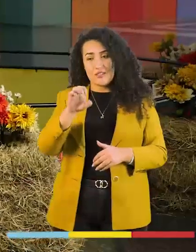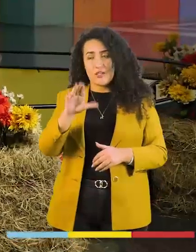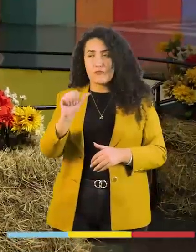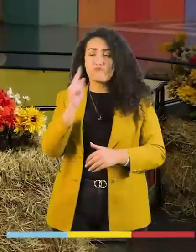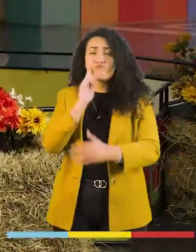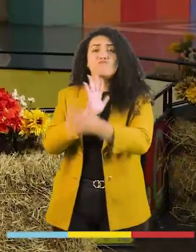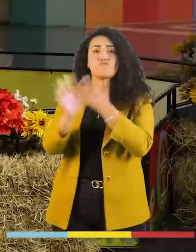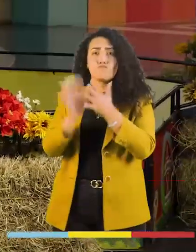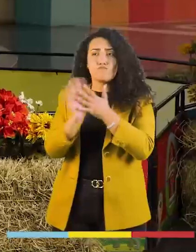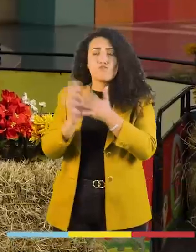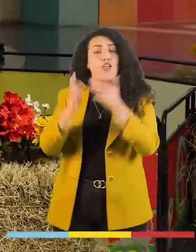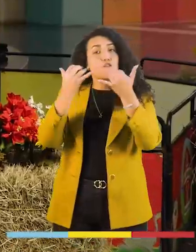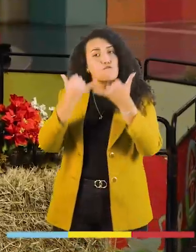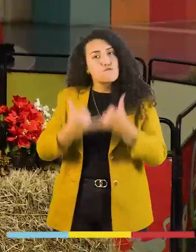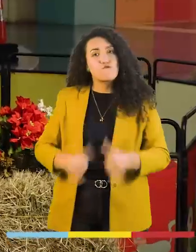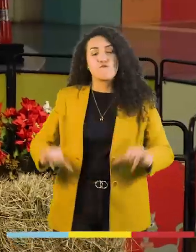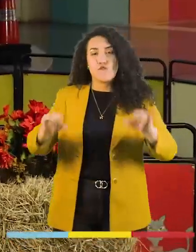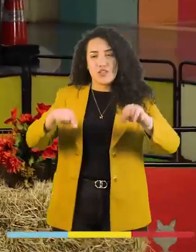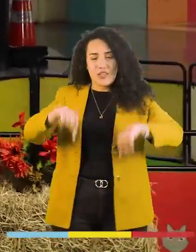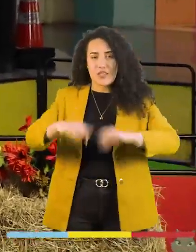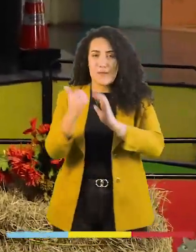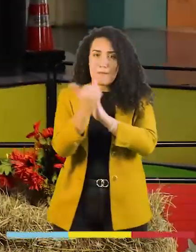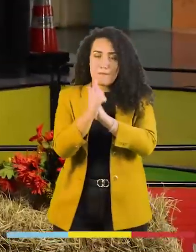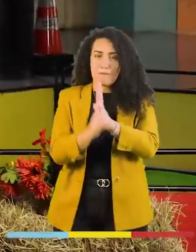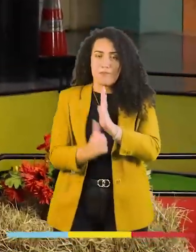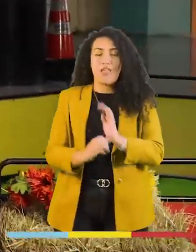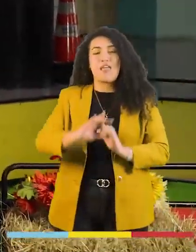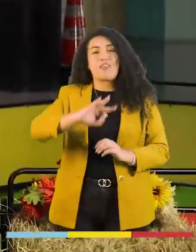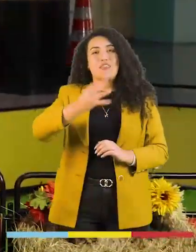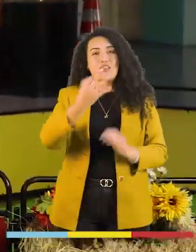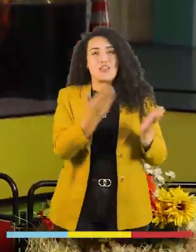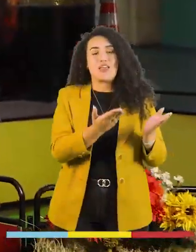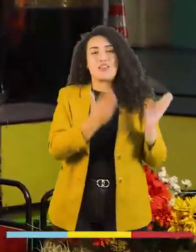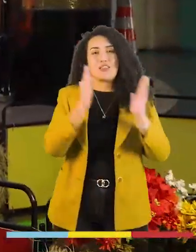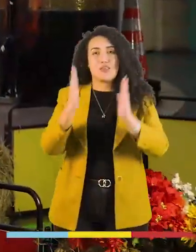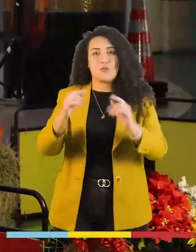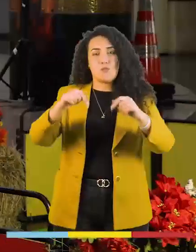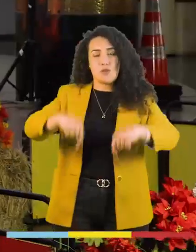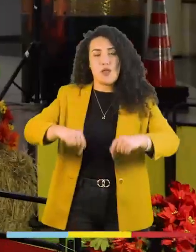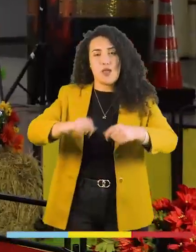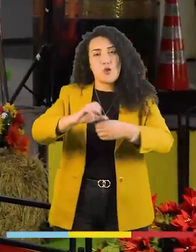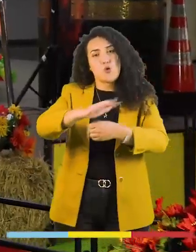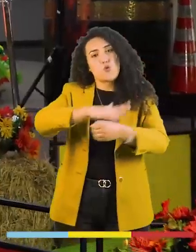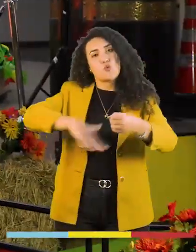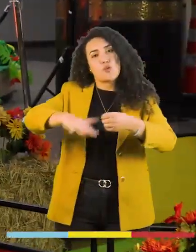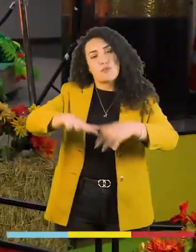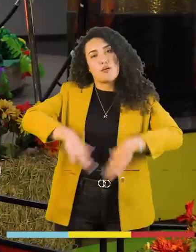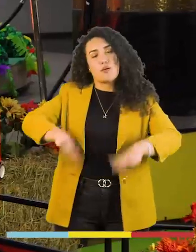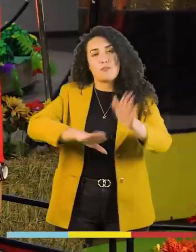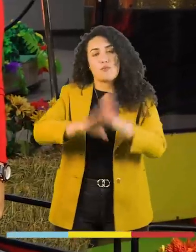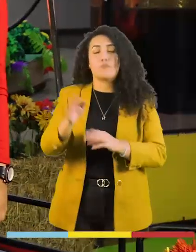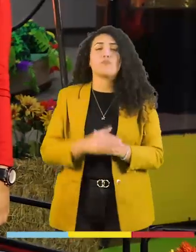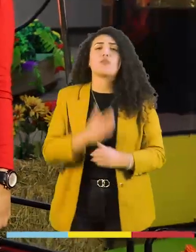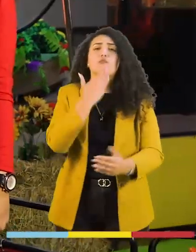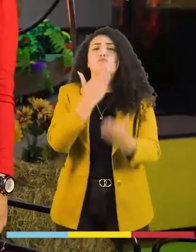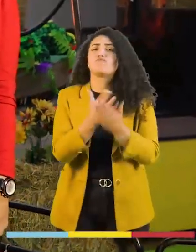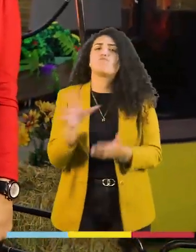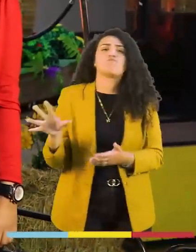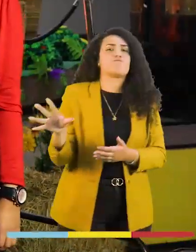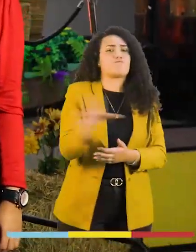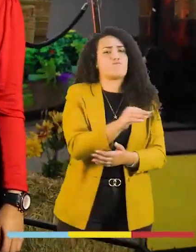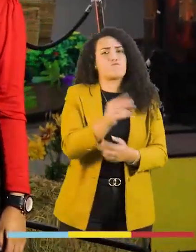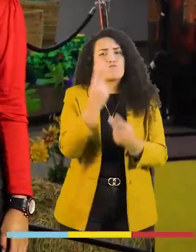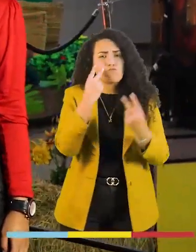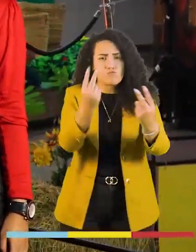Jessica, y hemos llegado así al final de este último capítulo de la tercera temporada de Cundinamarca, Región que Progresa. Gracias